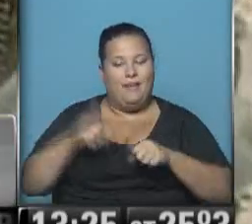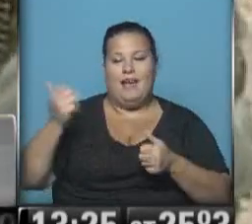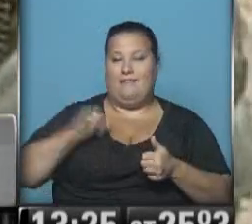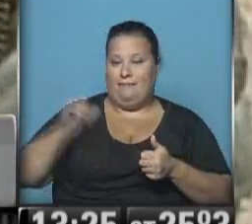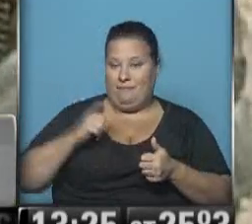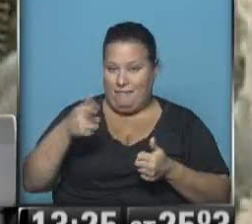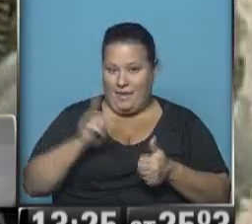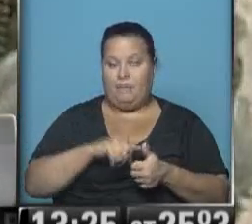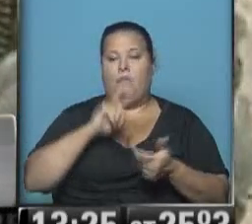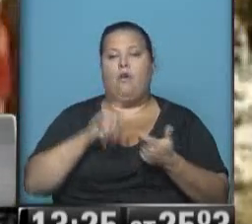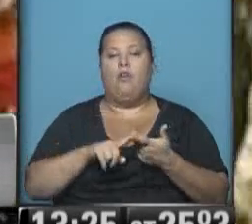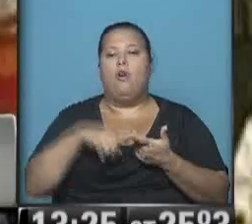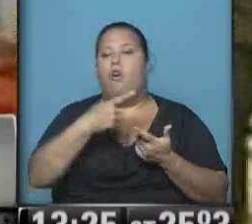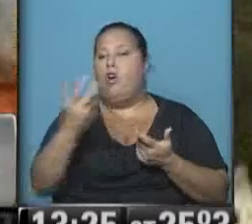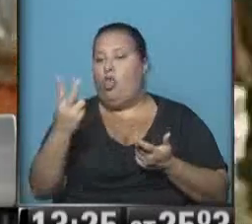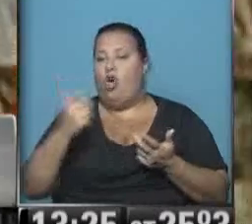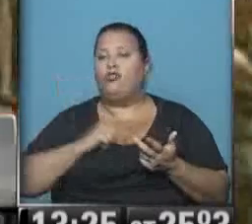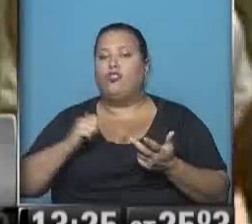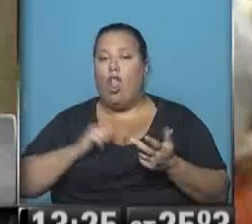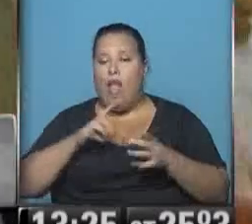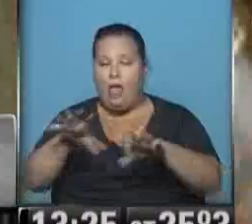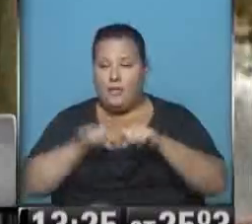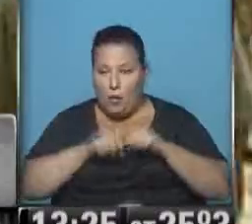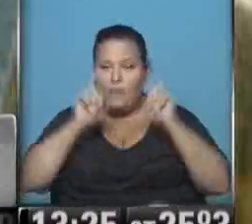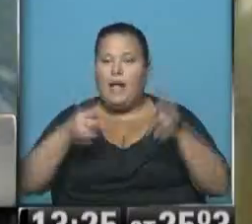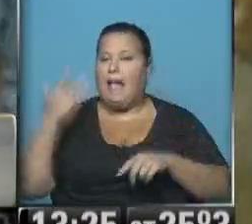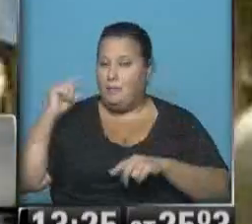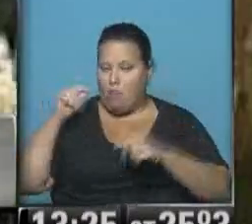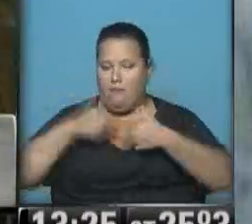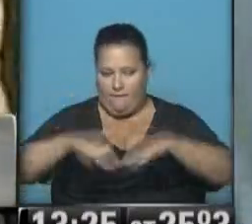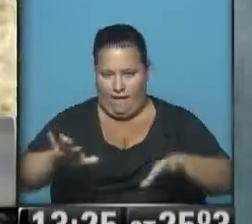general Rubén Alzate y otros dos soldados secuestrados